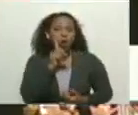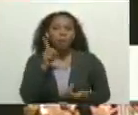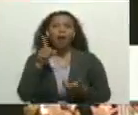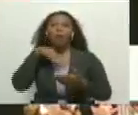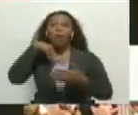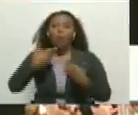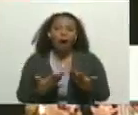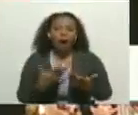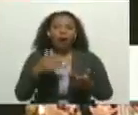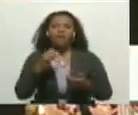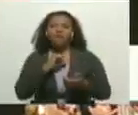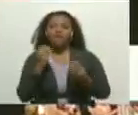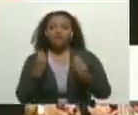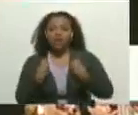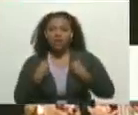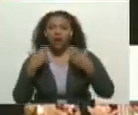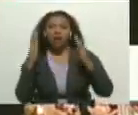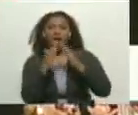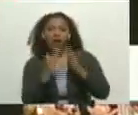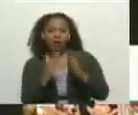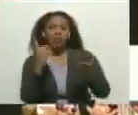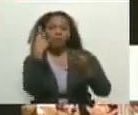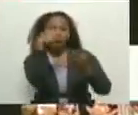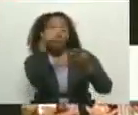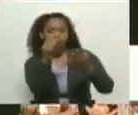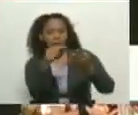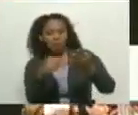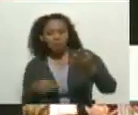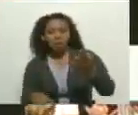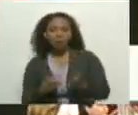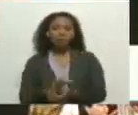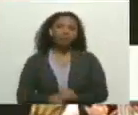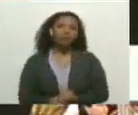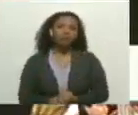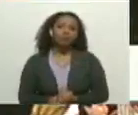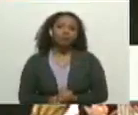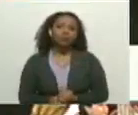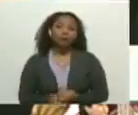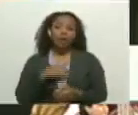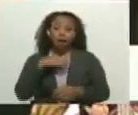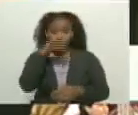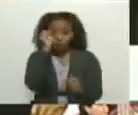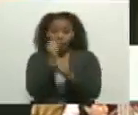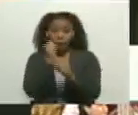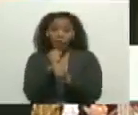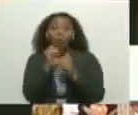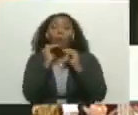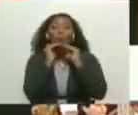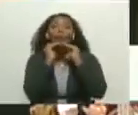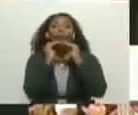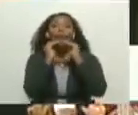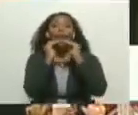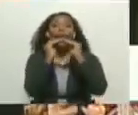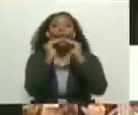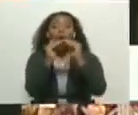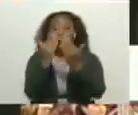nada. Hagámoslo en silencio. En silencio tenía que ser. Y así